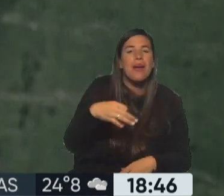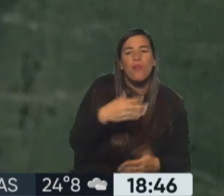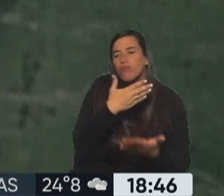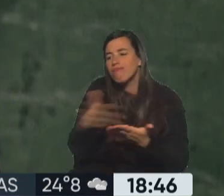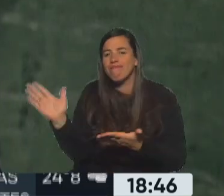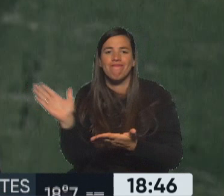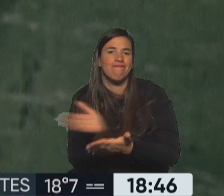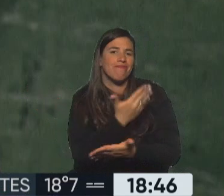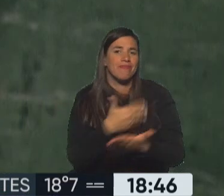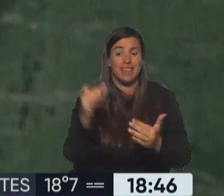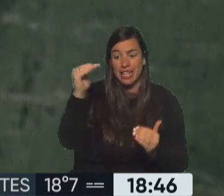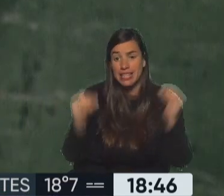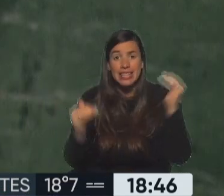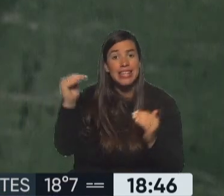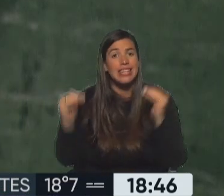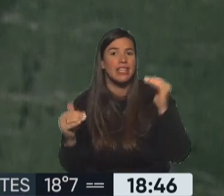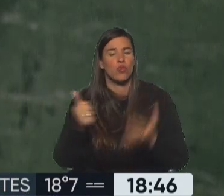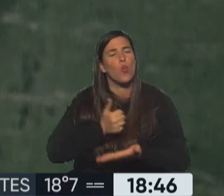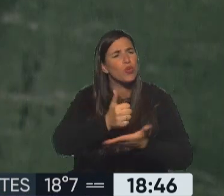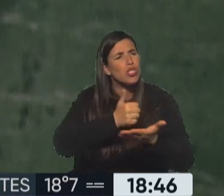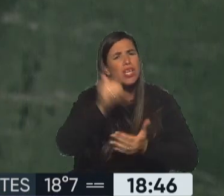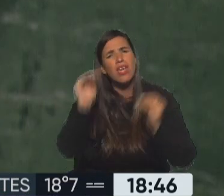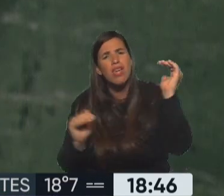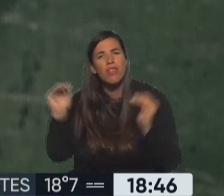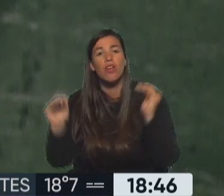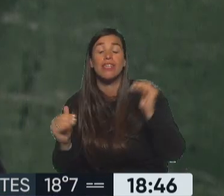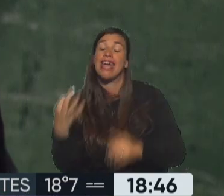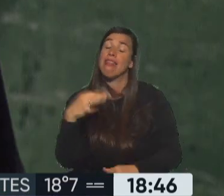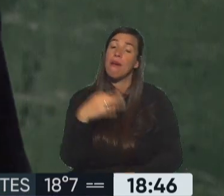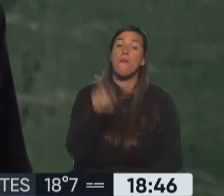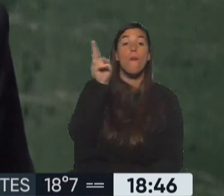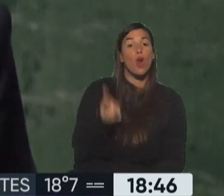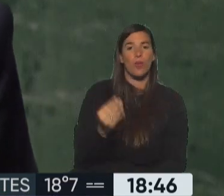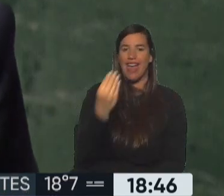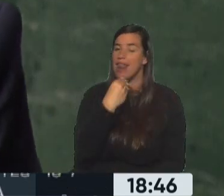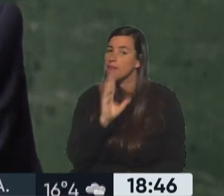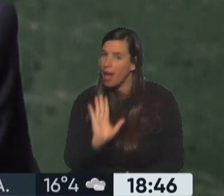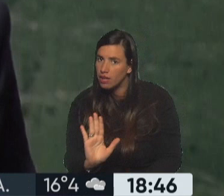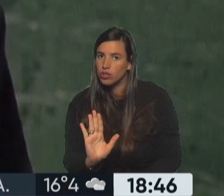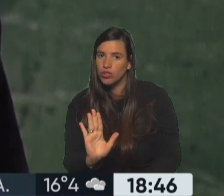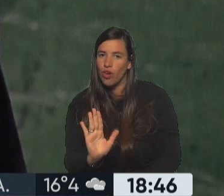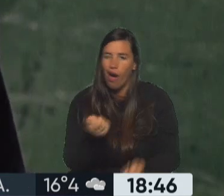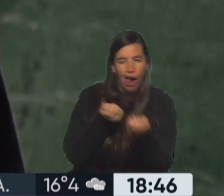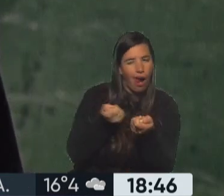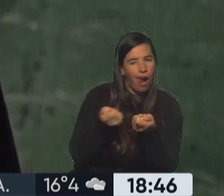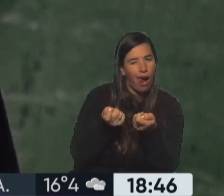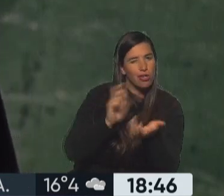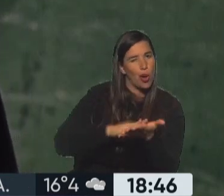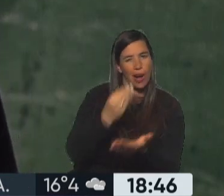producidas por subsidios y debemos prohibir que los alimentos sean objeto de esa especulación